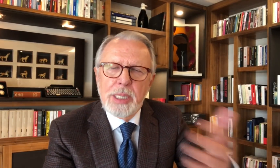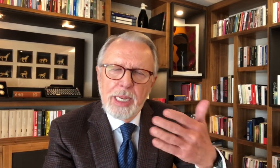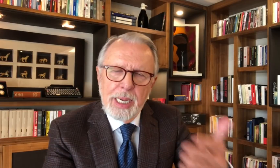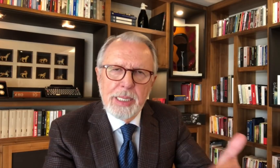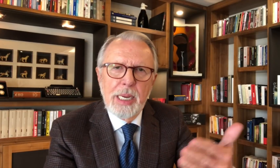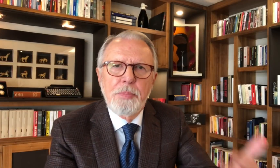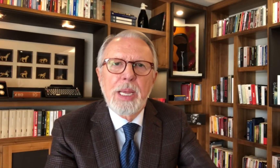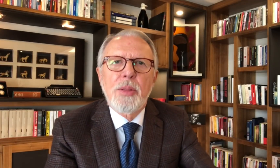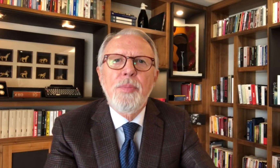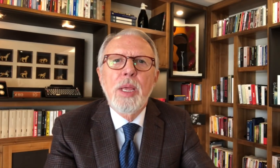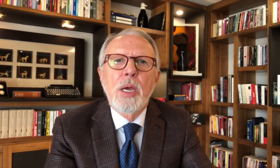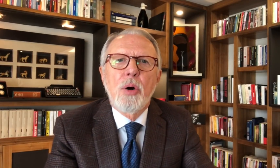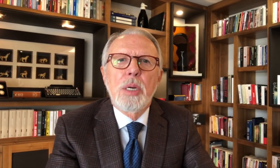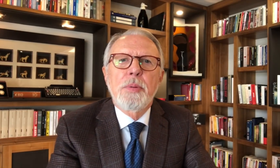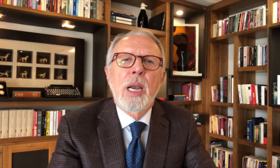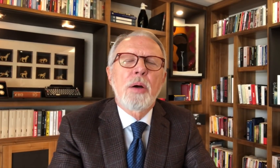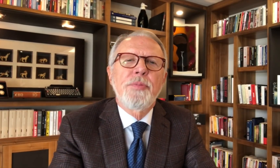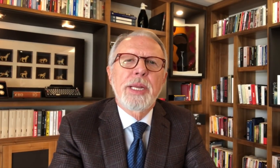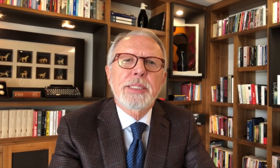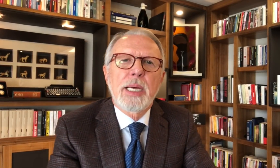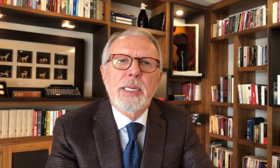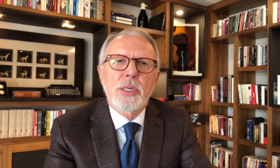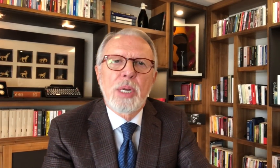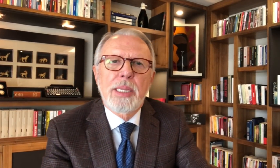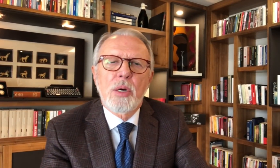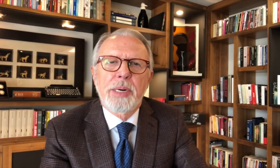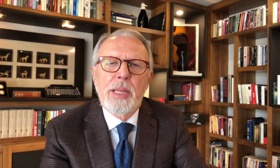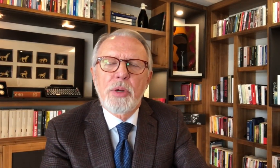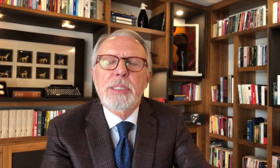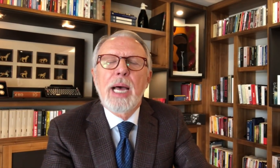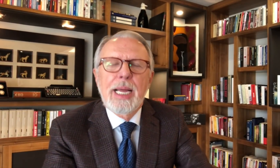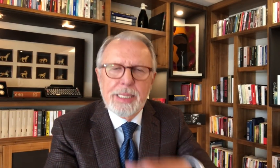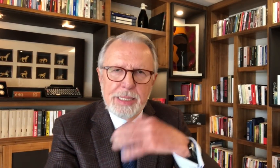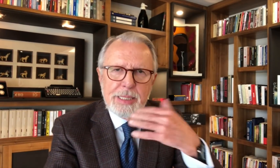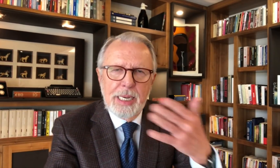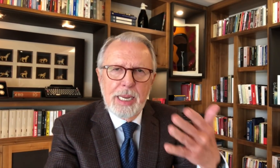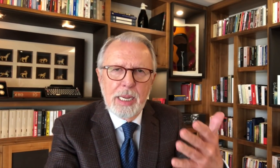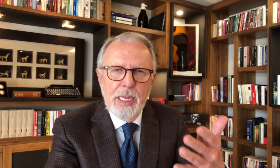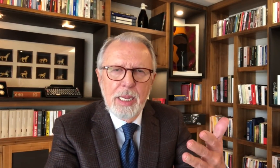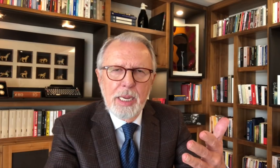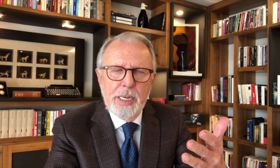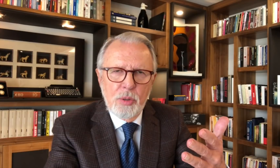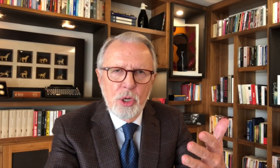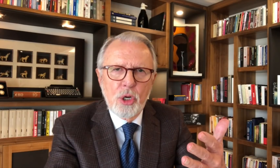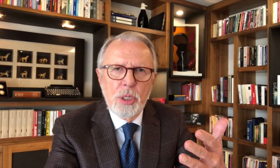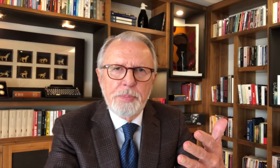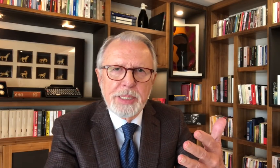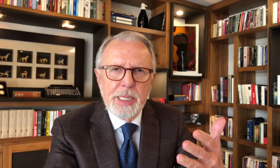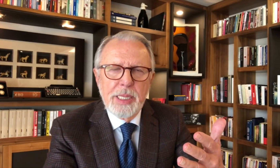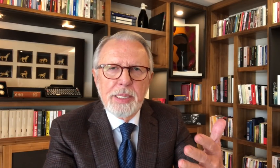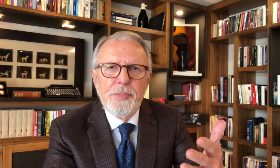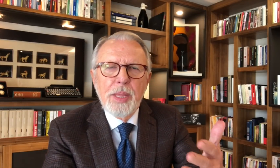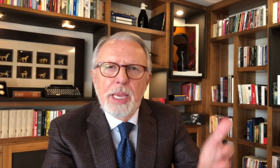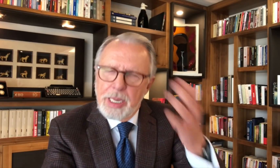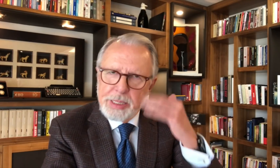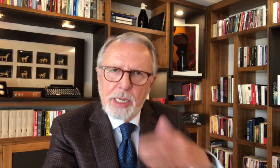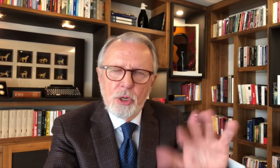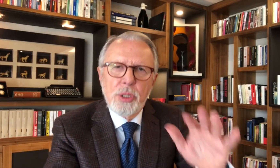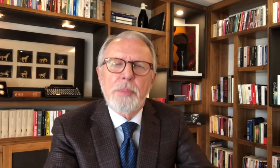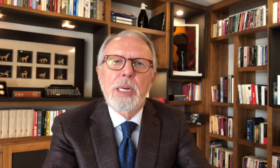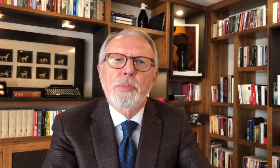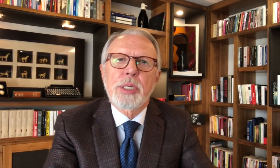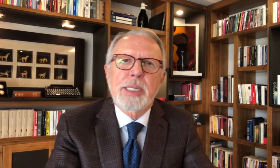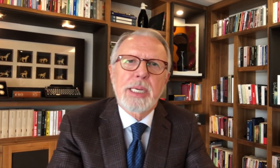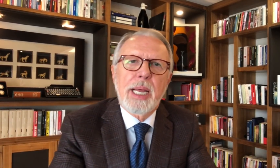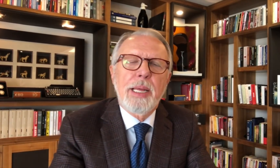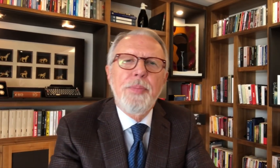puede ser legal y el ampliado con la conferencia nacional de gobernadores antes de la reunión con el presidente en esa reunión